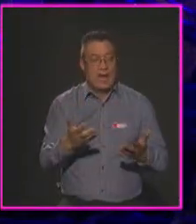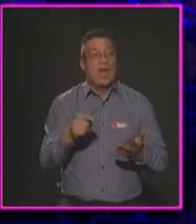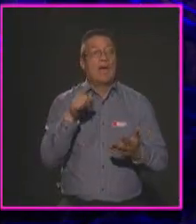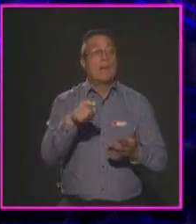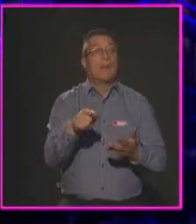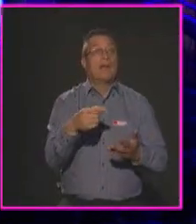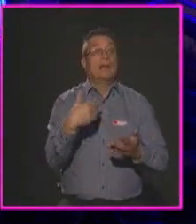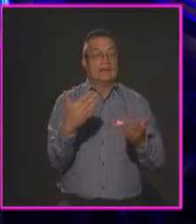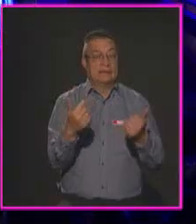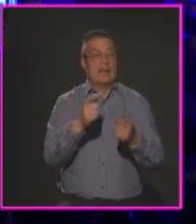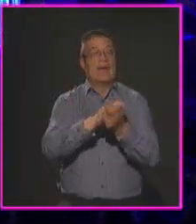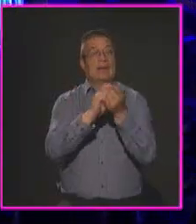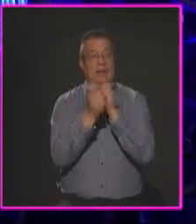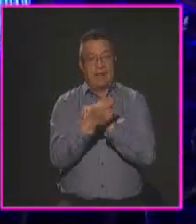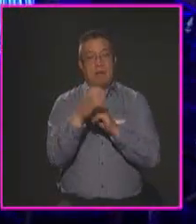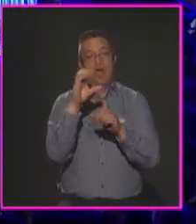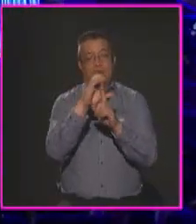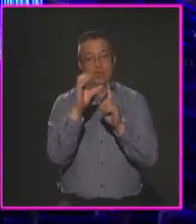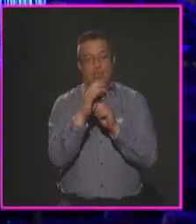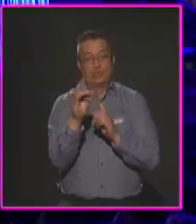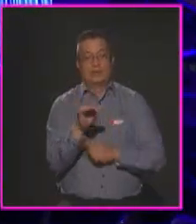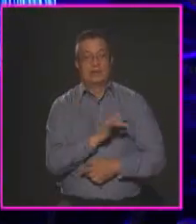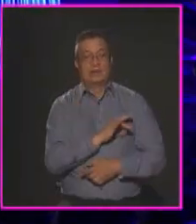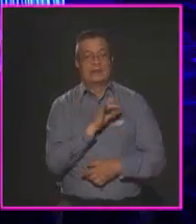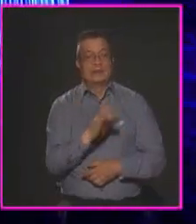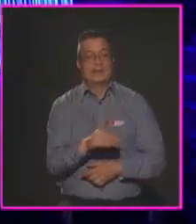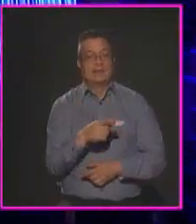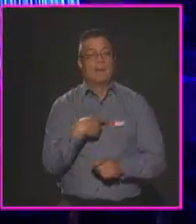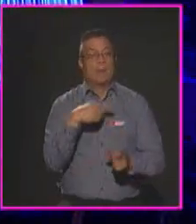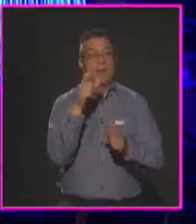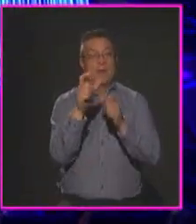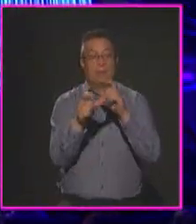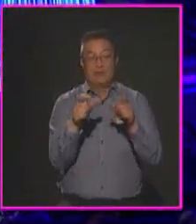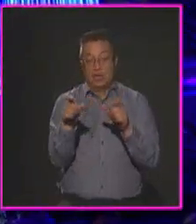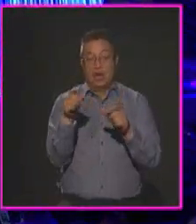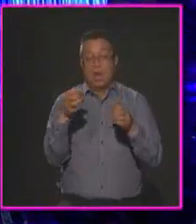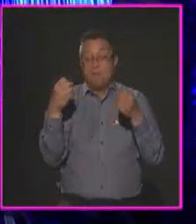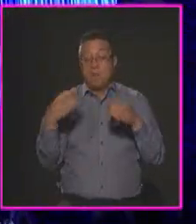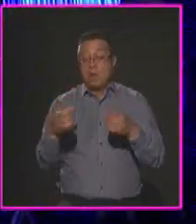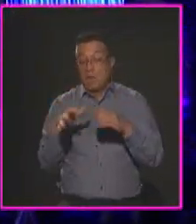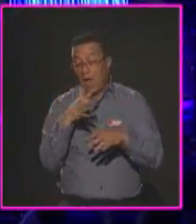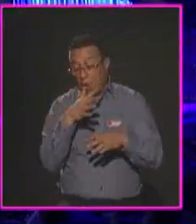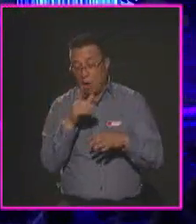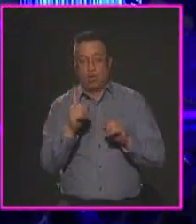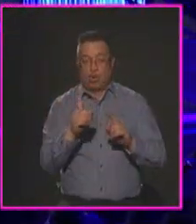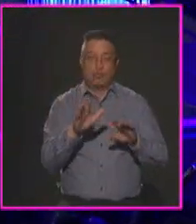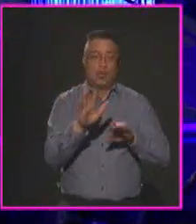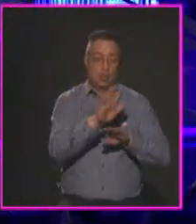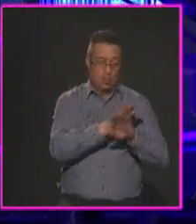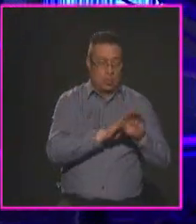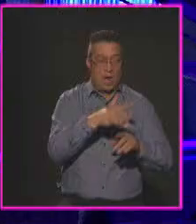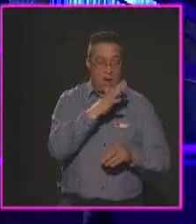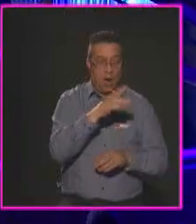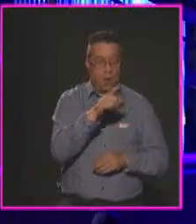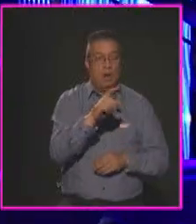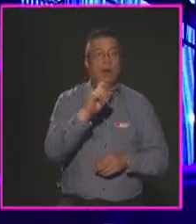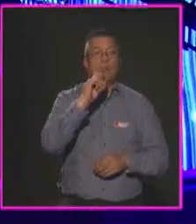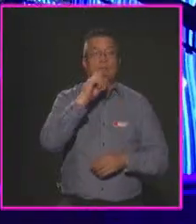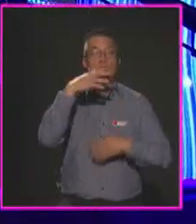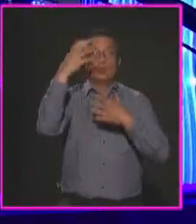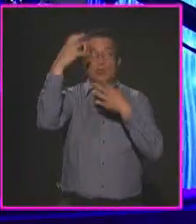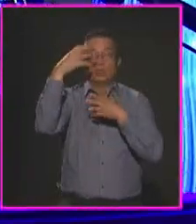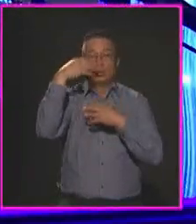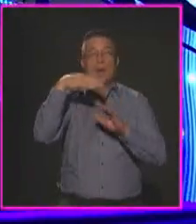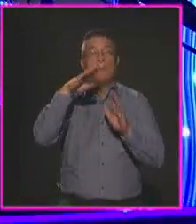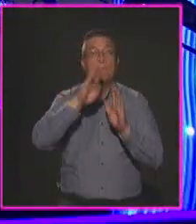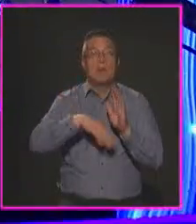necesitamos cambiar la cultura del chileno, pasar de una población que derrocha su agua a una población que la cuida. Si yo pregunto quién se duchó por menos